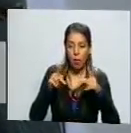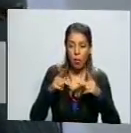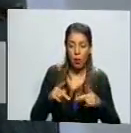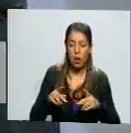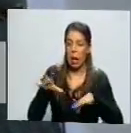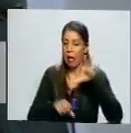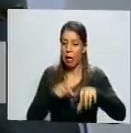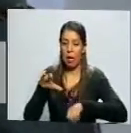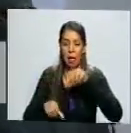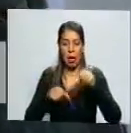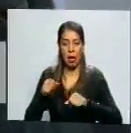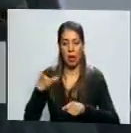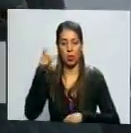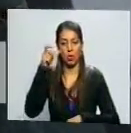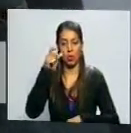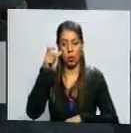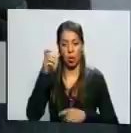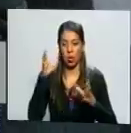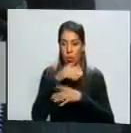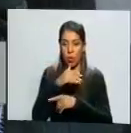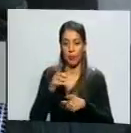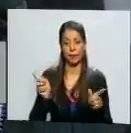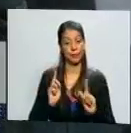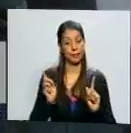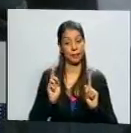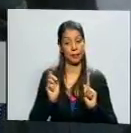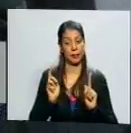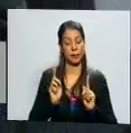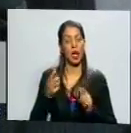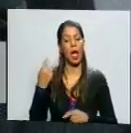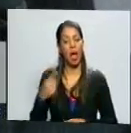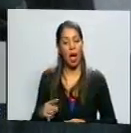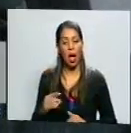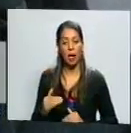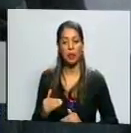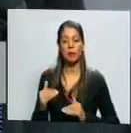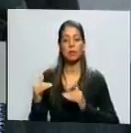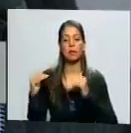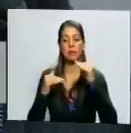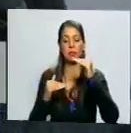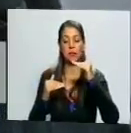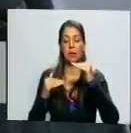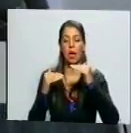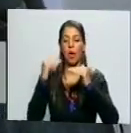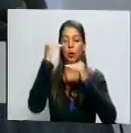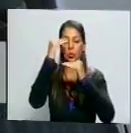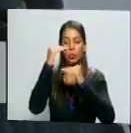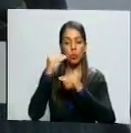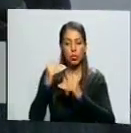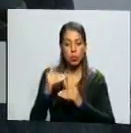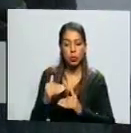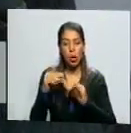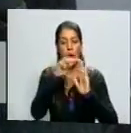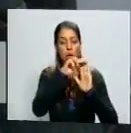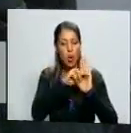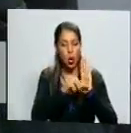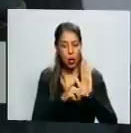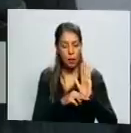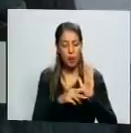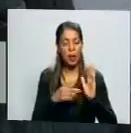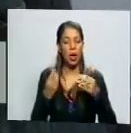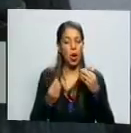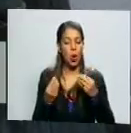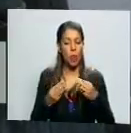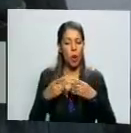desaforadas, pues sin control. No, hay una estructura que la establece esta norma para evidentemente